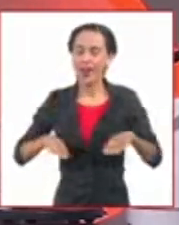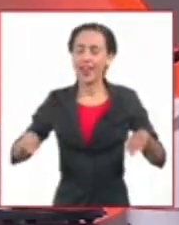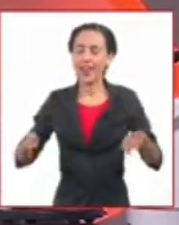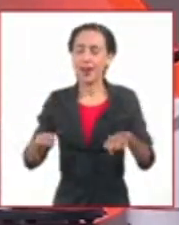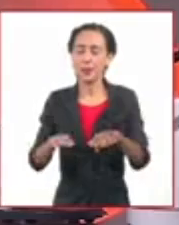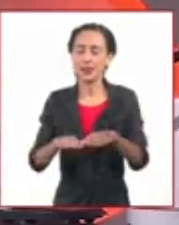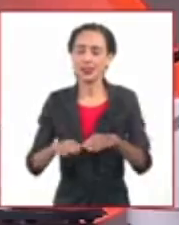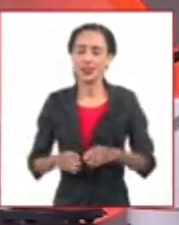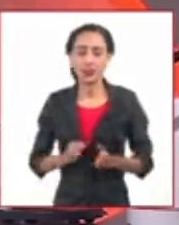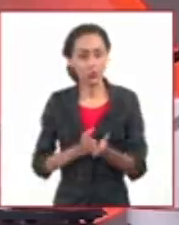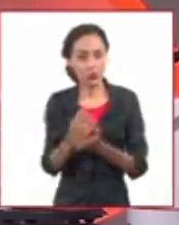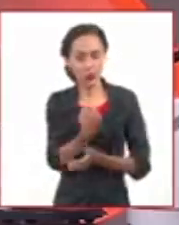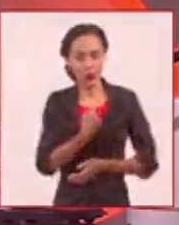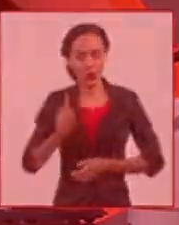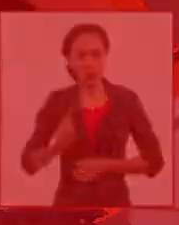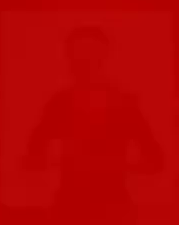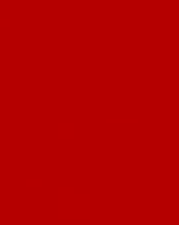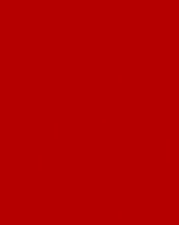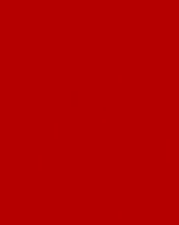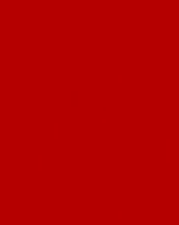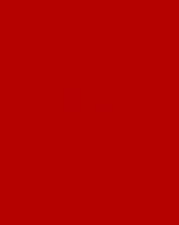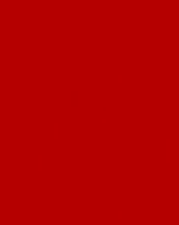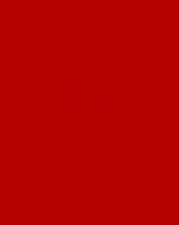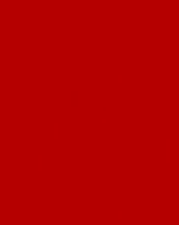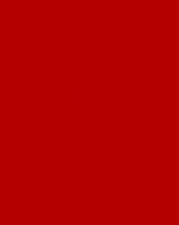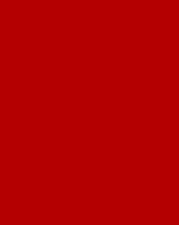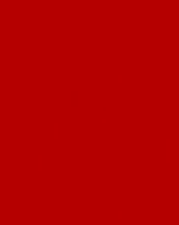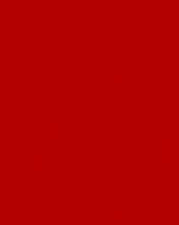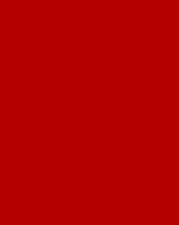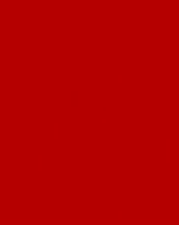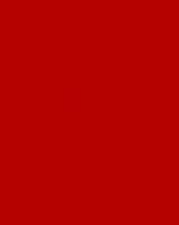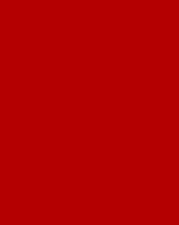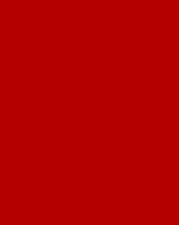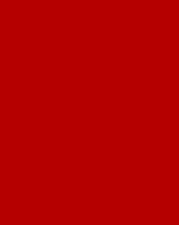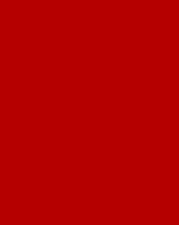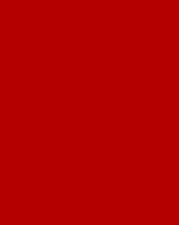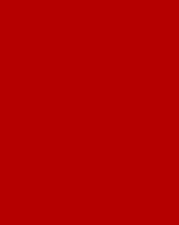sigan con nosotros ah